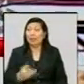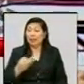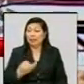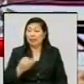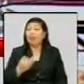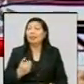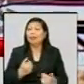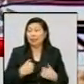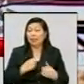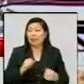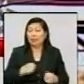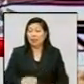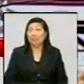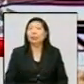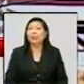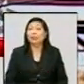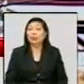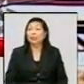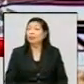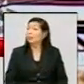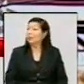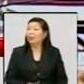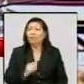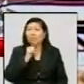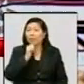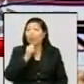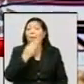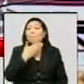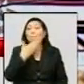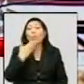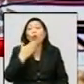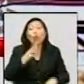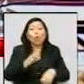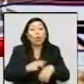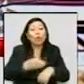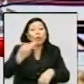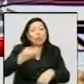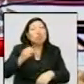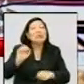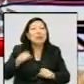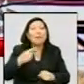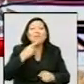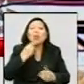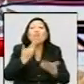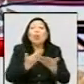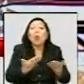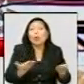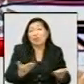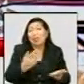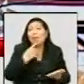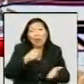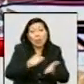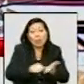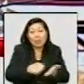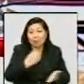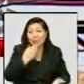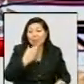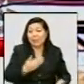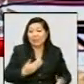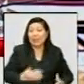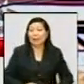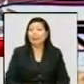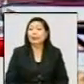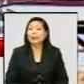especialistas tenemos, señor presidente. No nos falta, son los mejores del mundo que tenemos aquí en el Perú. Muchas gracias.